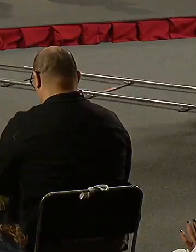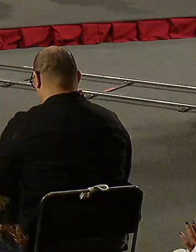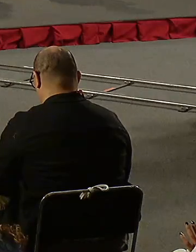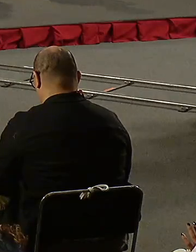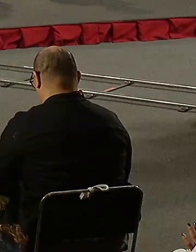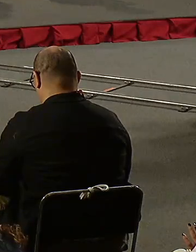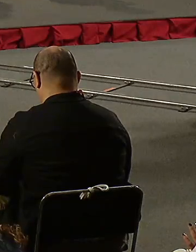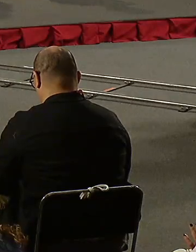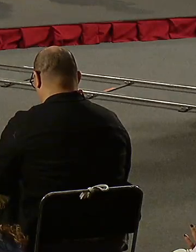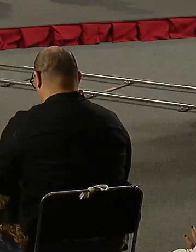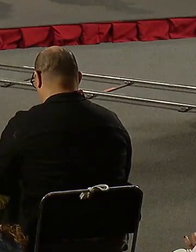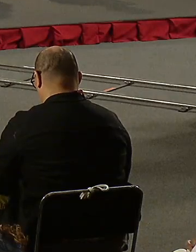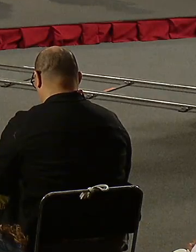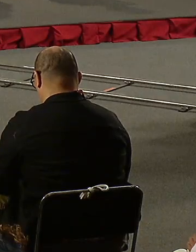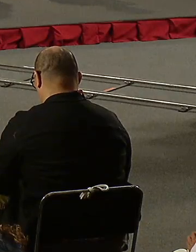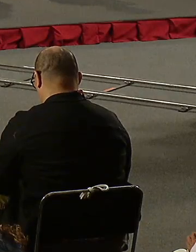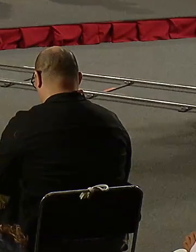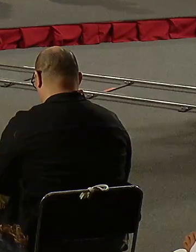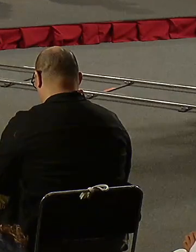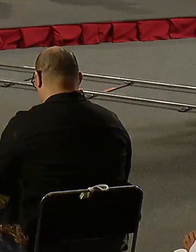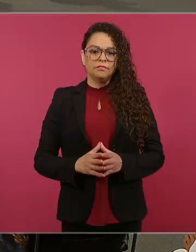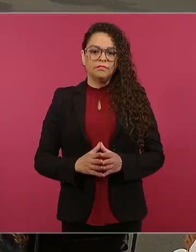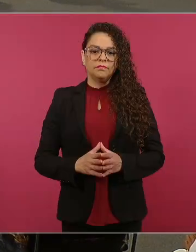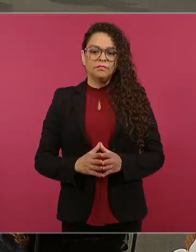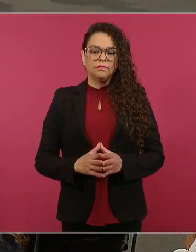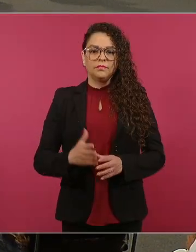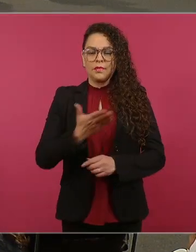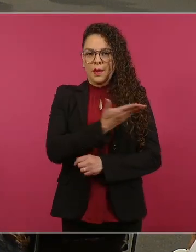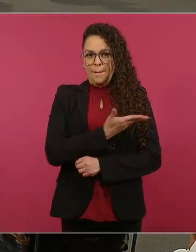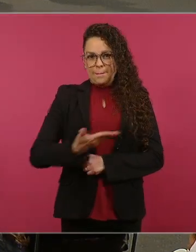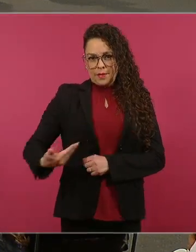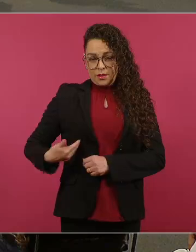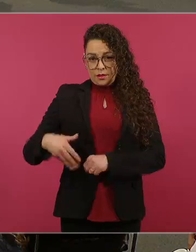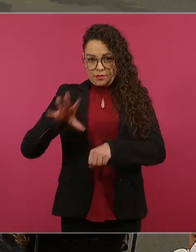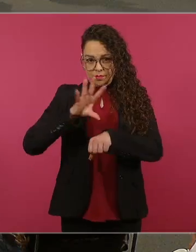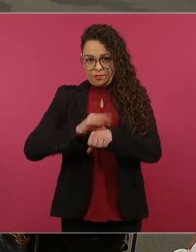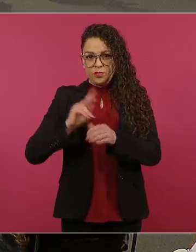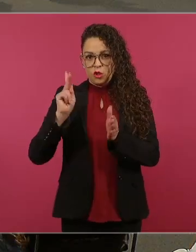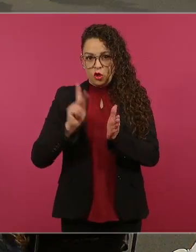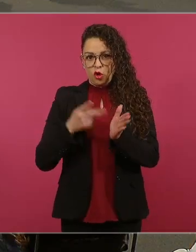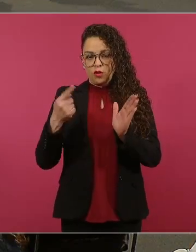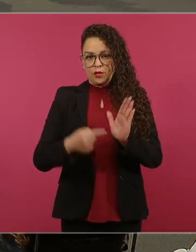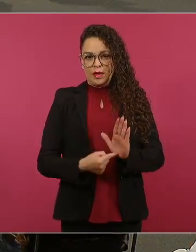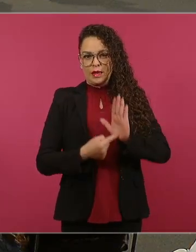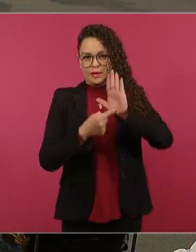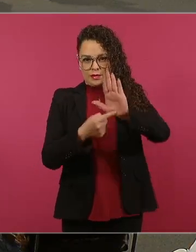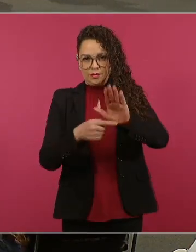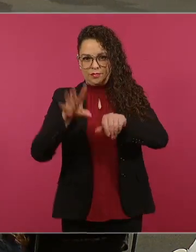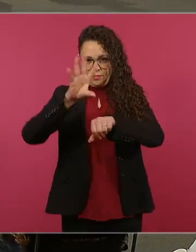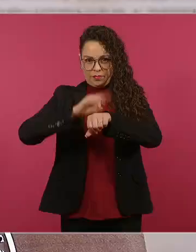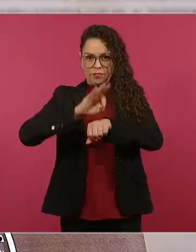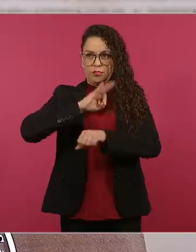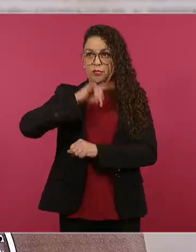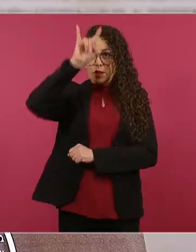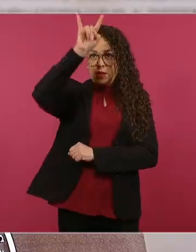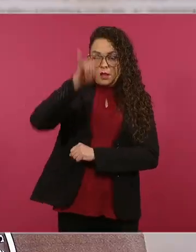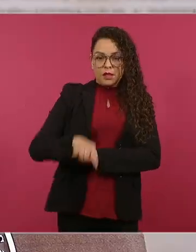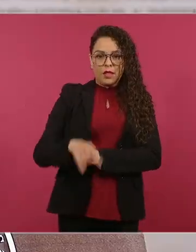Antes, señor presidente, me deja por favor publicar nuevamente la lista de los administradores de las